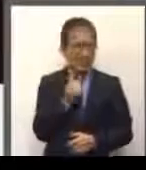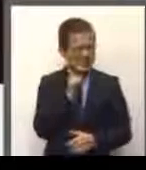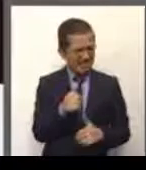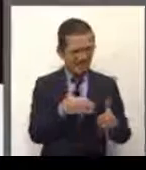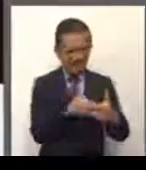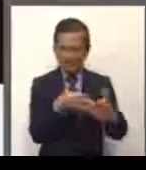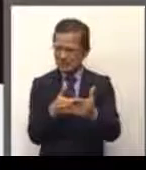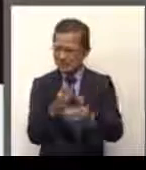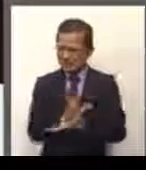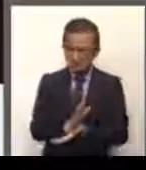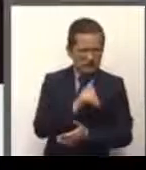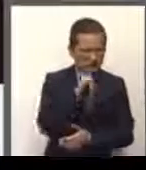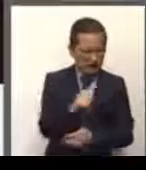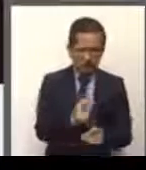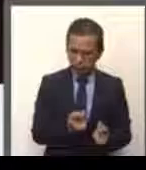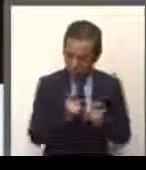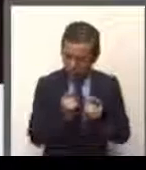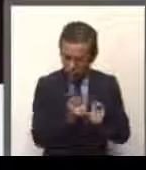discriminación.